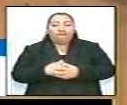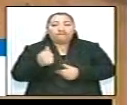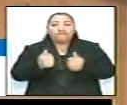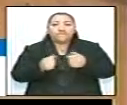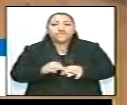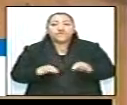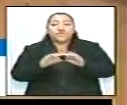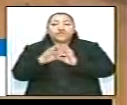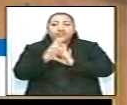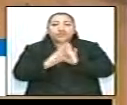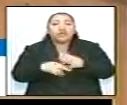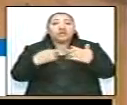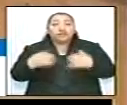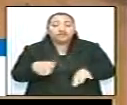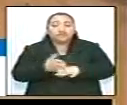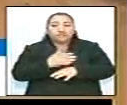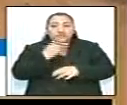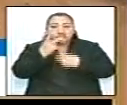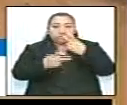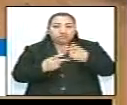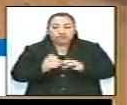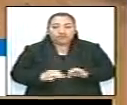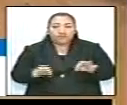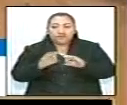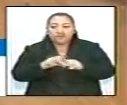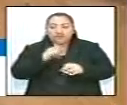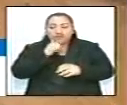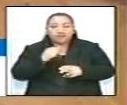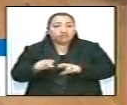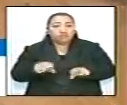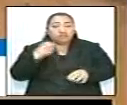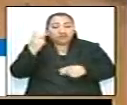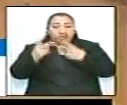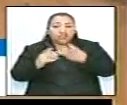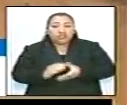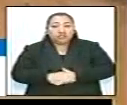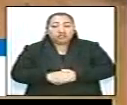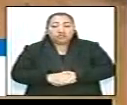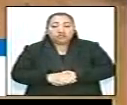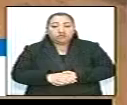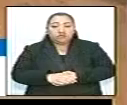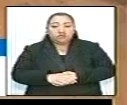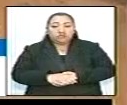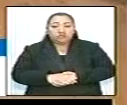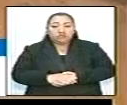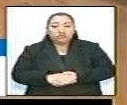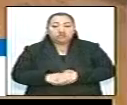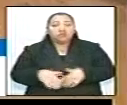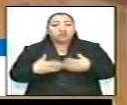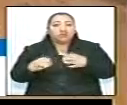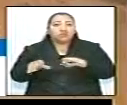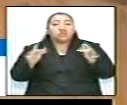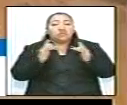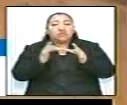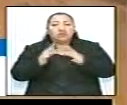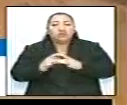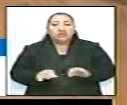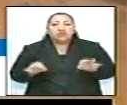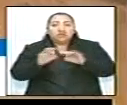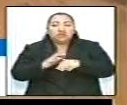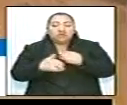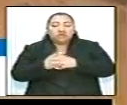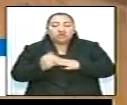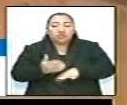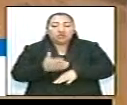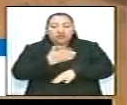sido las regiones ya visitadas, priorizaríamos las que aún faltan por visitar y en ese caso poder hacer las coordinaciones respectivas con la